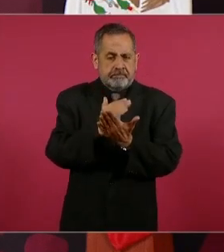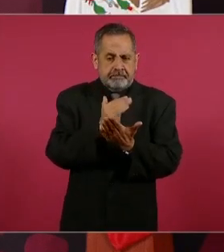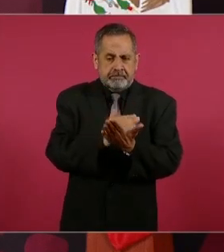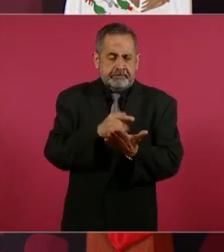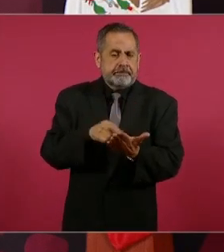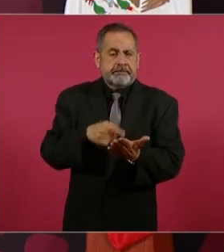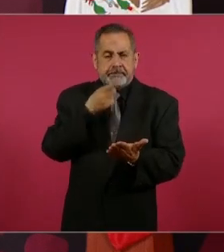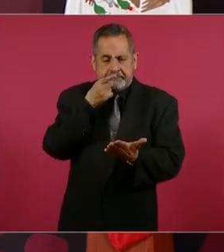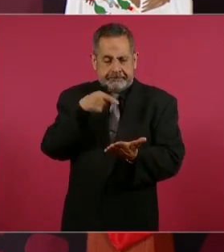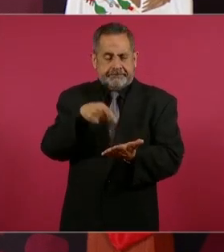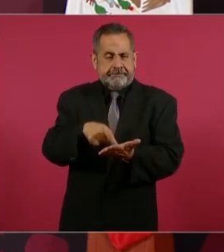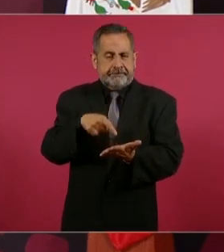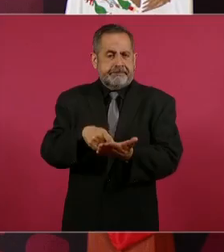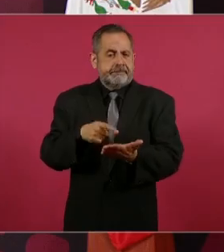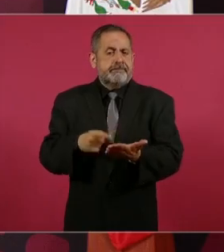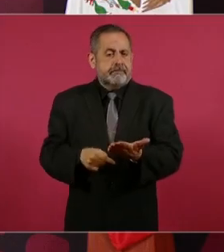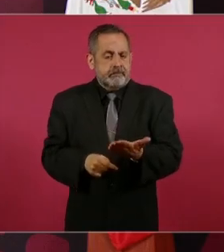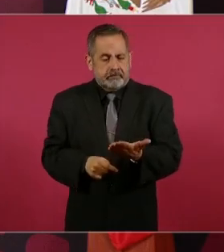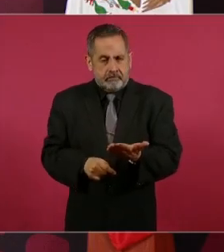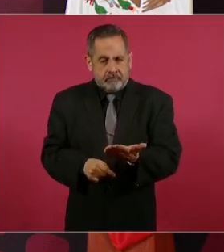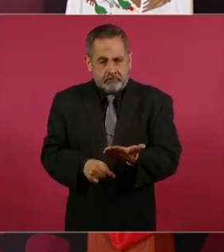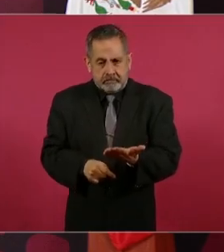legal, una norma